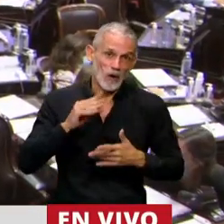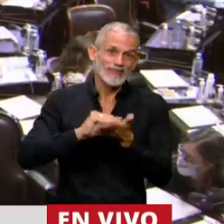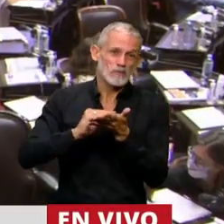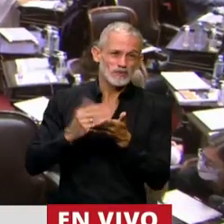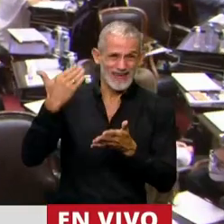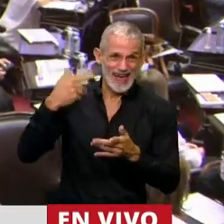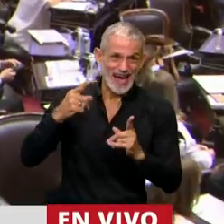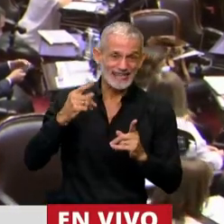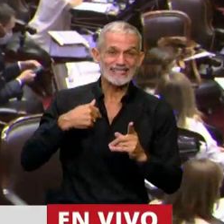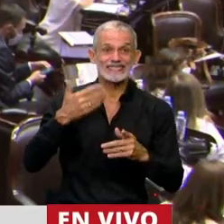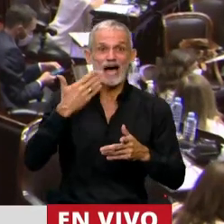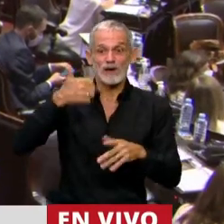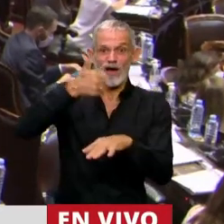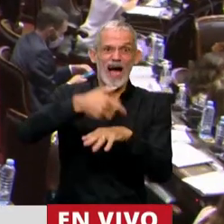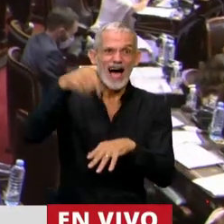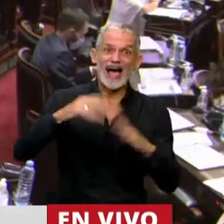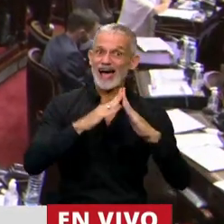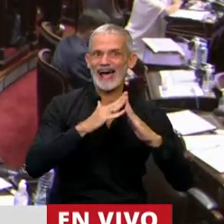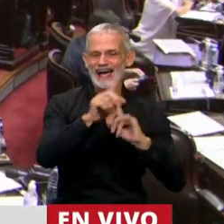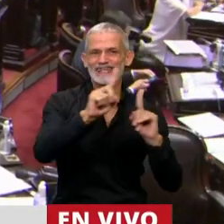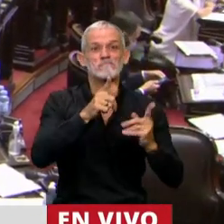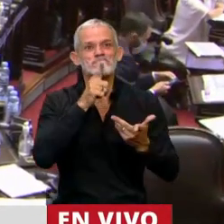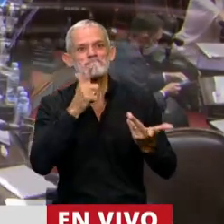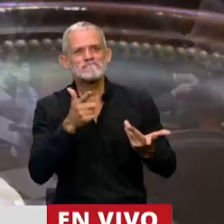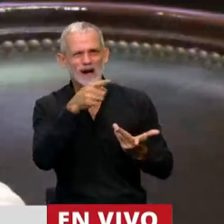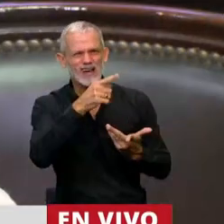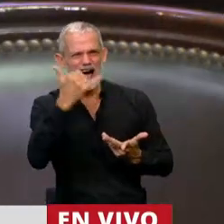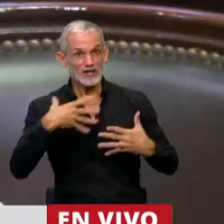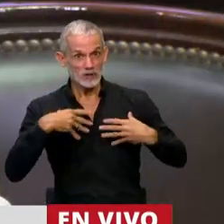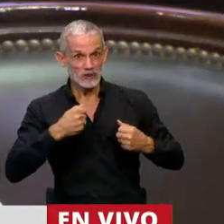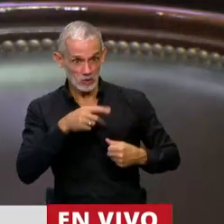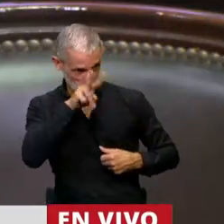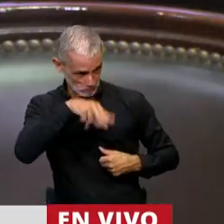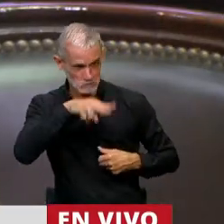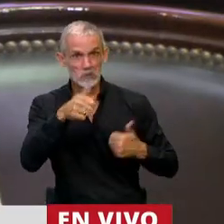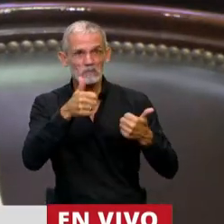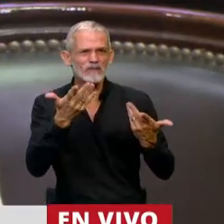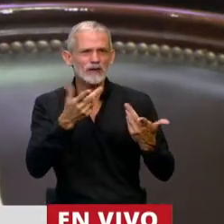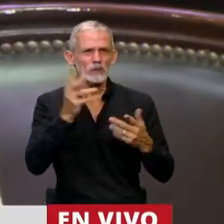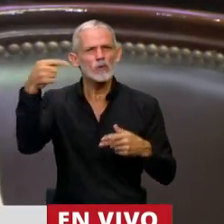diputada preopinante esté hablando acá y no en la casa, porque pareciera que goza de muy buena salud, pero bueno, no importa.